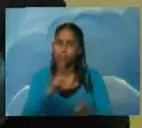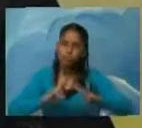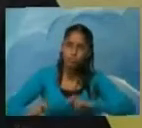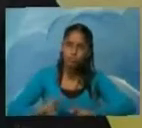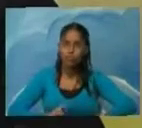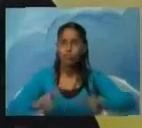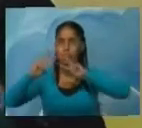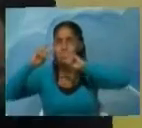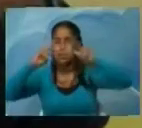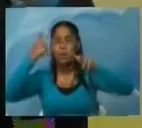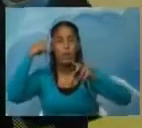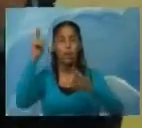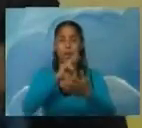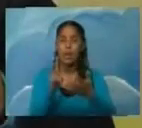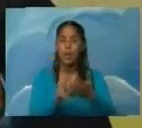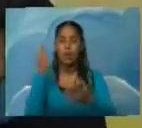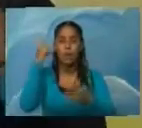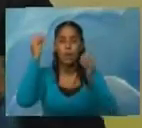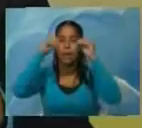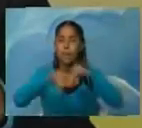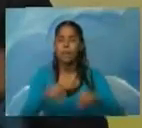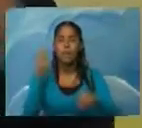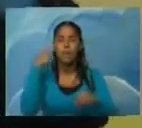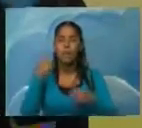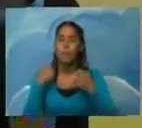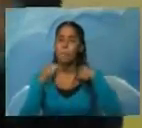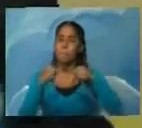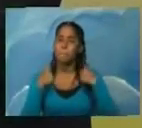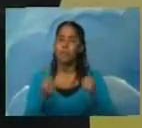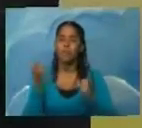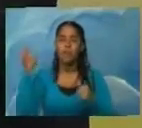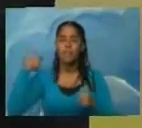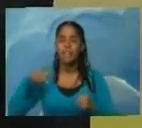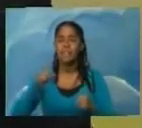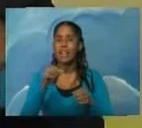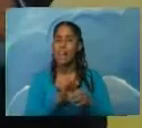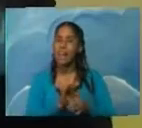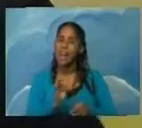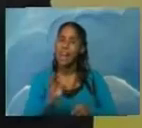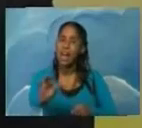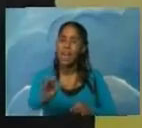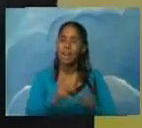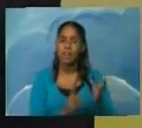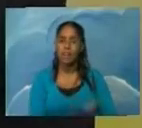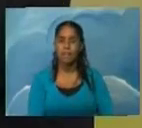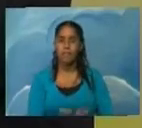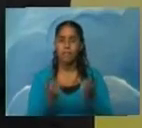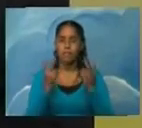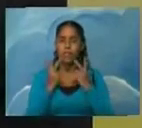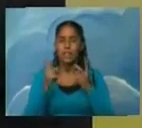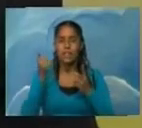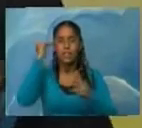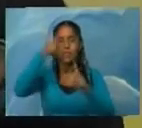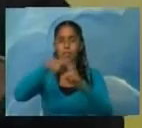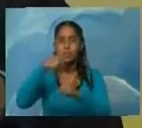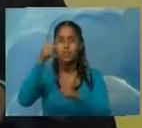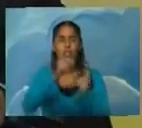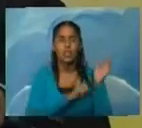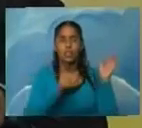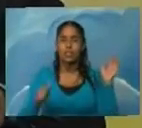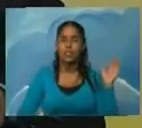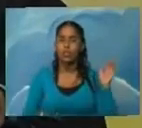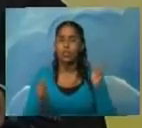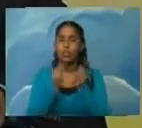por leerla, no, para ponerla en práctica, para que tengas larga vida. Ese era el propósito que el Señor tenía con